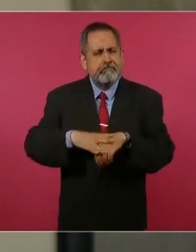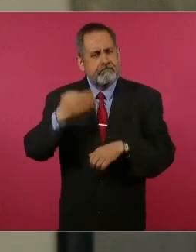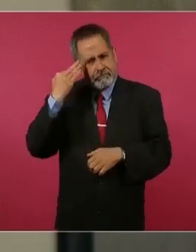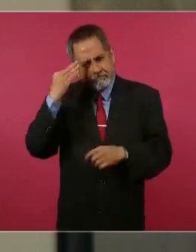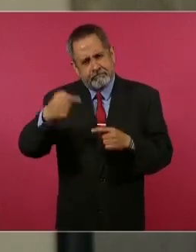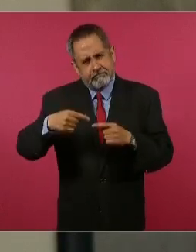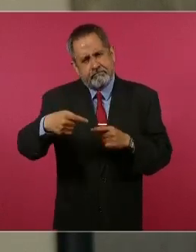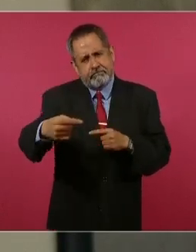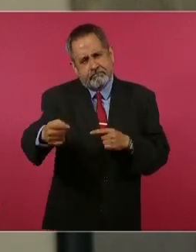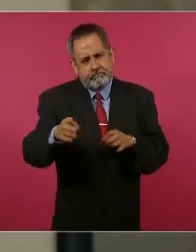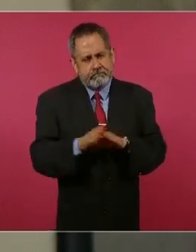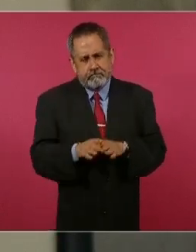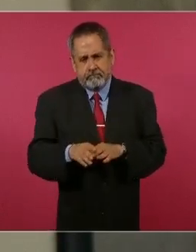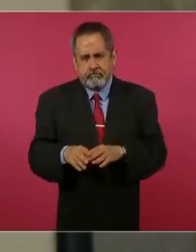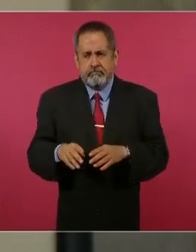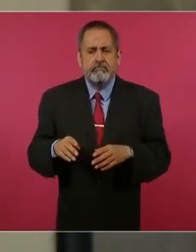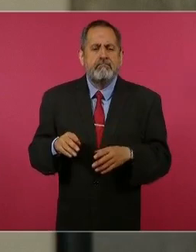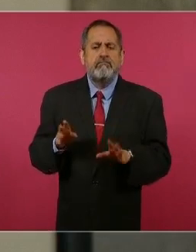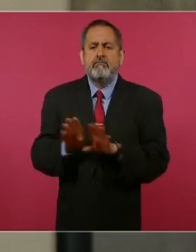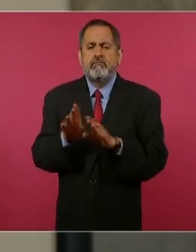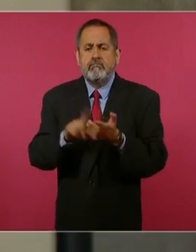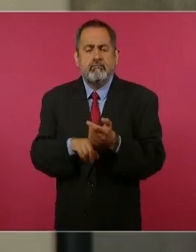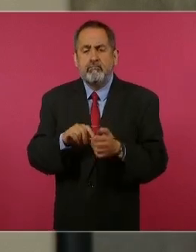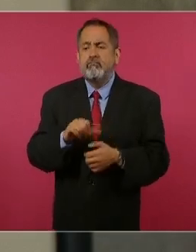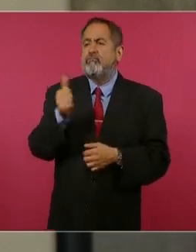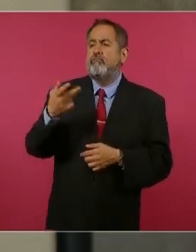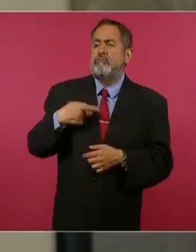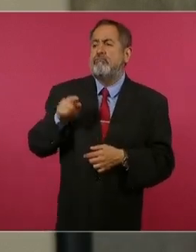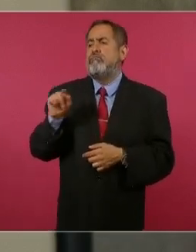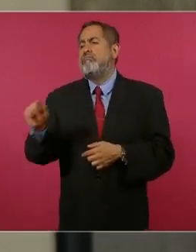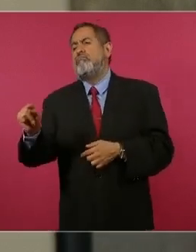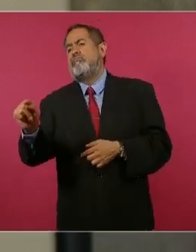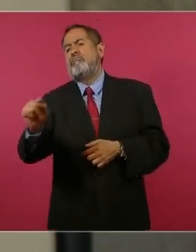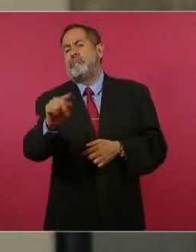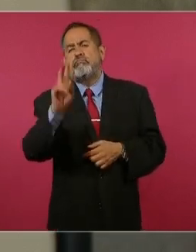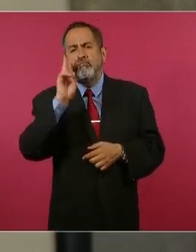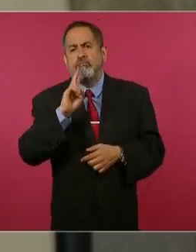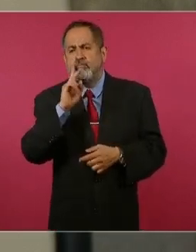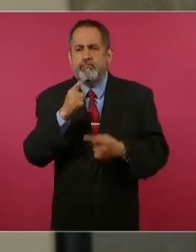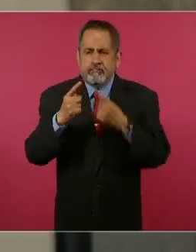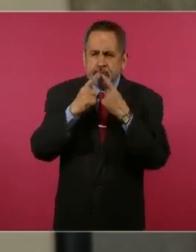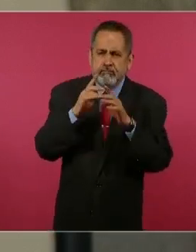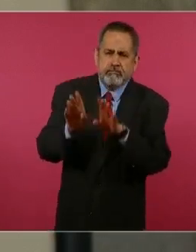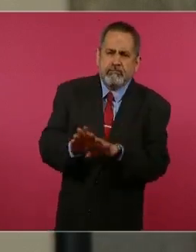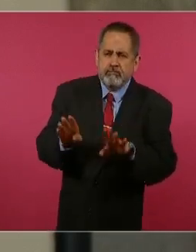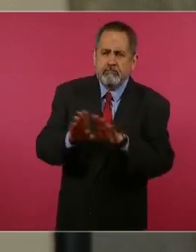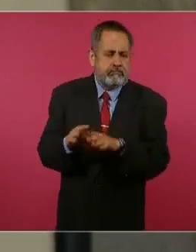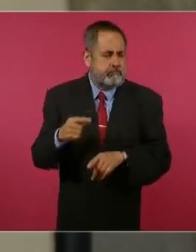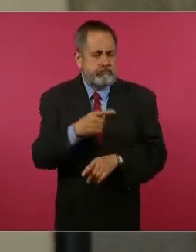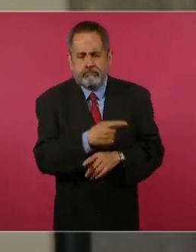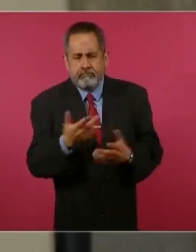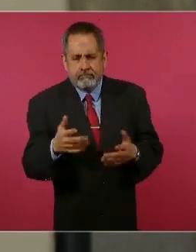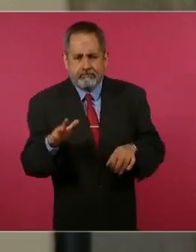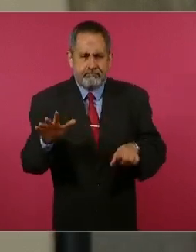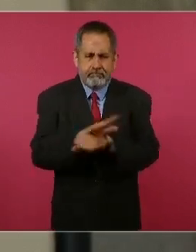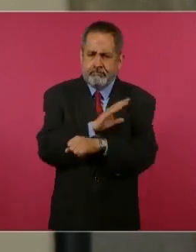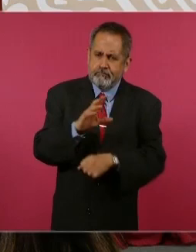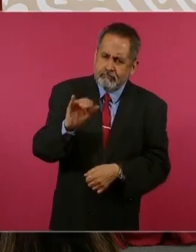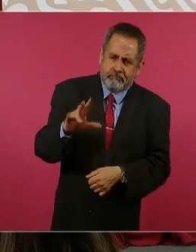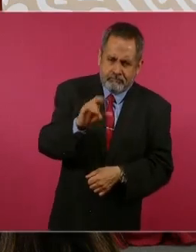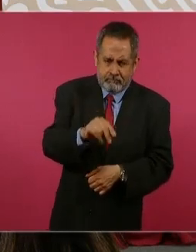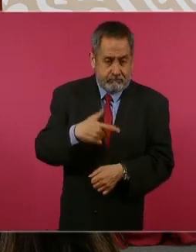más allá del Parlamento abierto a que se llegue a otros sectores para que se hable de esta reforma y de la necesidad que se tiene de hacer cambios o no,